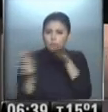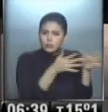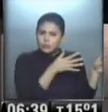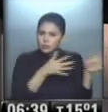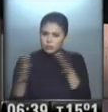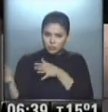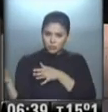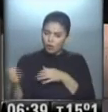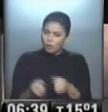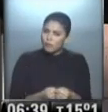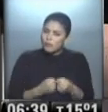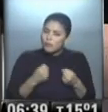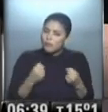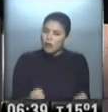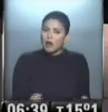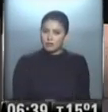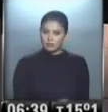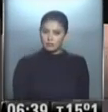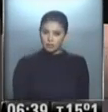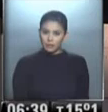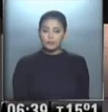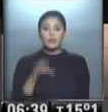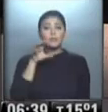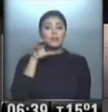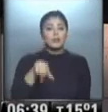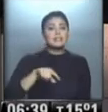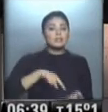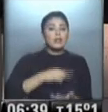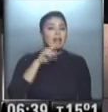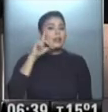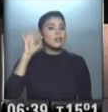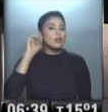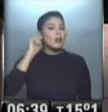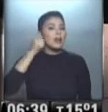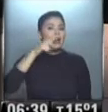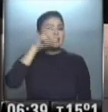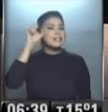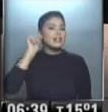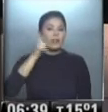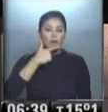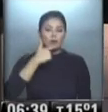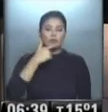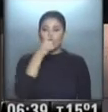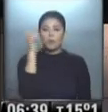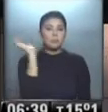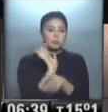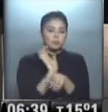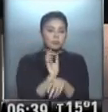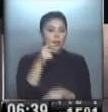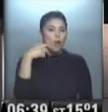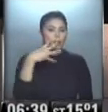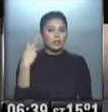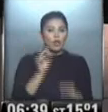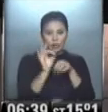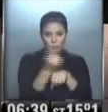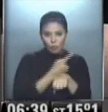viento. Con muchas, pero muchas ganas, ¿eh? En Río Gallegos, 42 kilómetros horarios del sector oeste, ahora mismo,